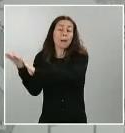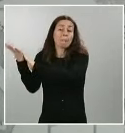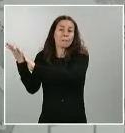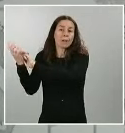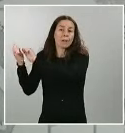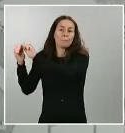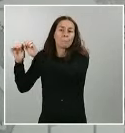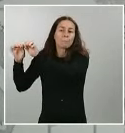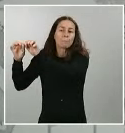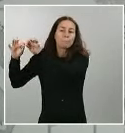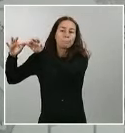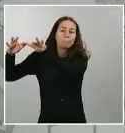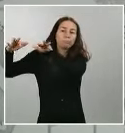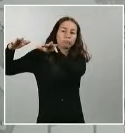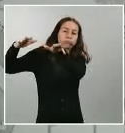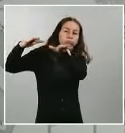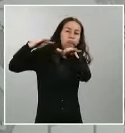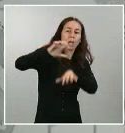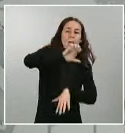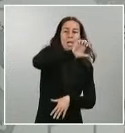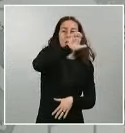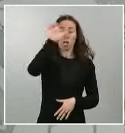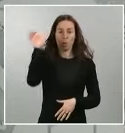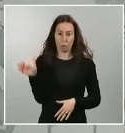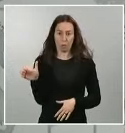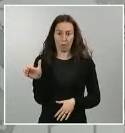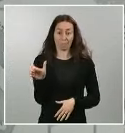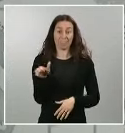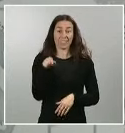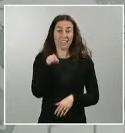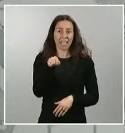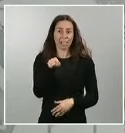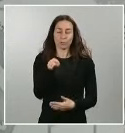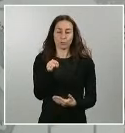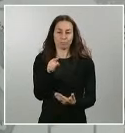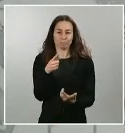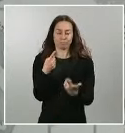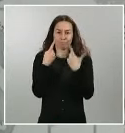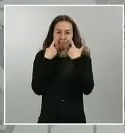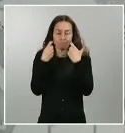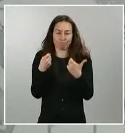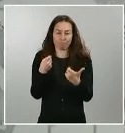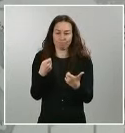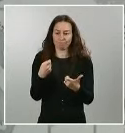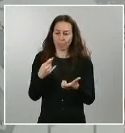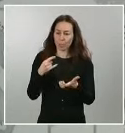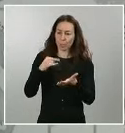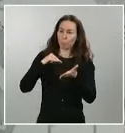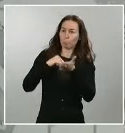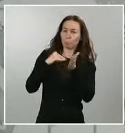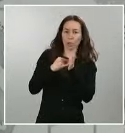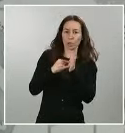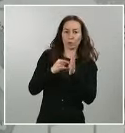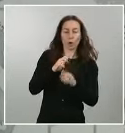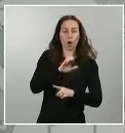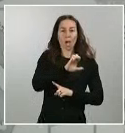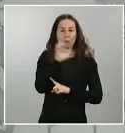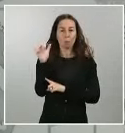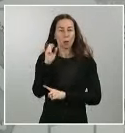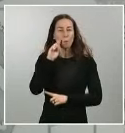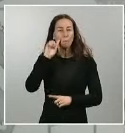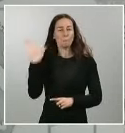al mundo entero, está poniendo a prueba de modo muy especial al proyecto europeo. Es el momento de mayor dificultad